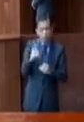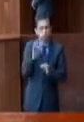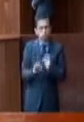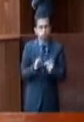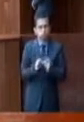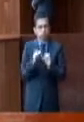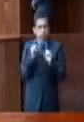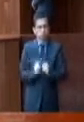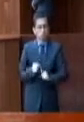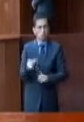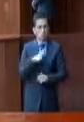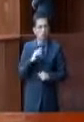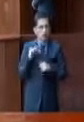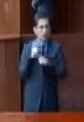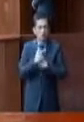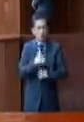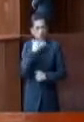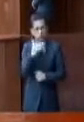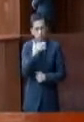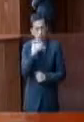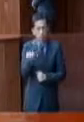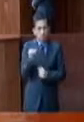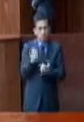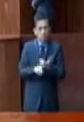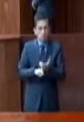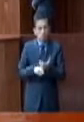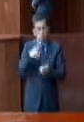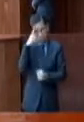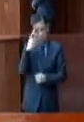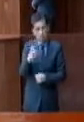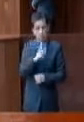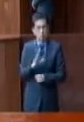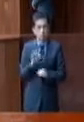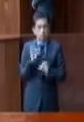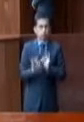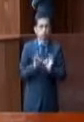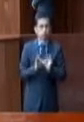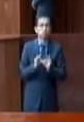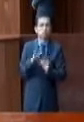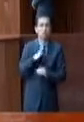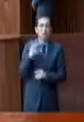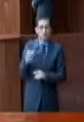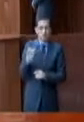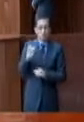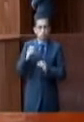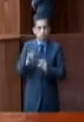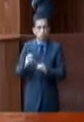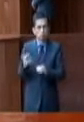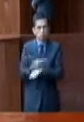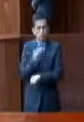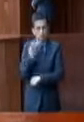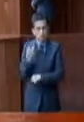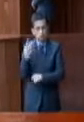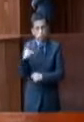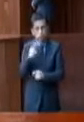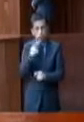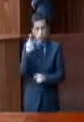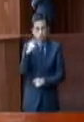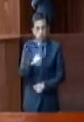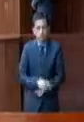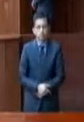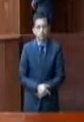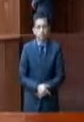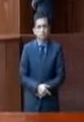para crear el suficiente grado de convicción para tener por acreditar la realización de los hechos denunciados de esta forma la